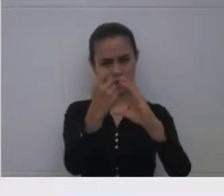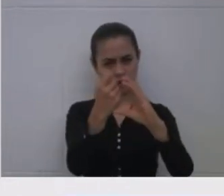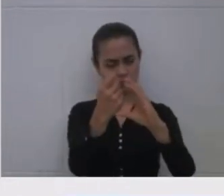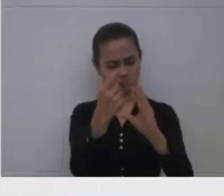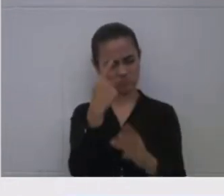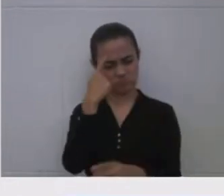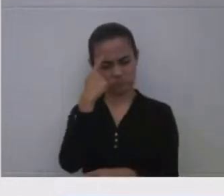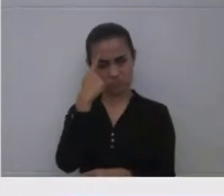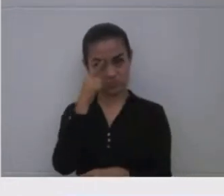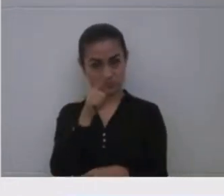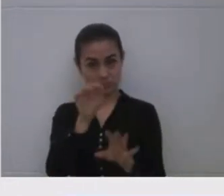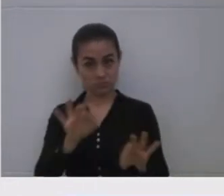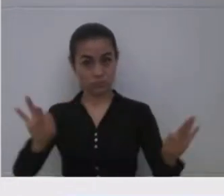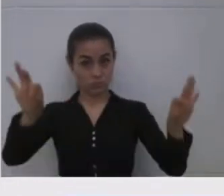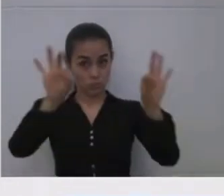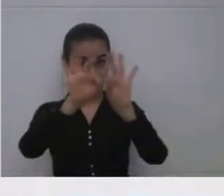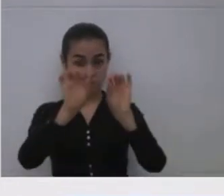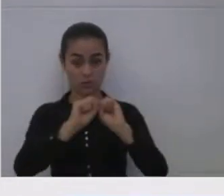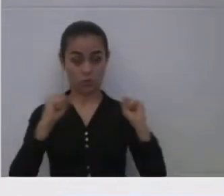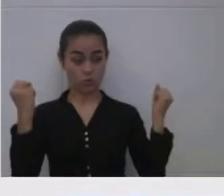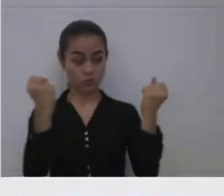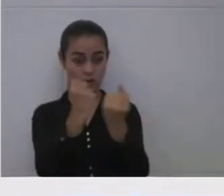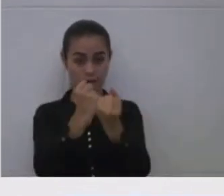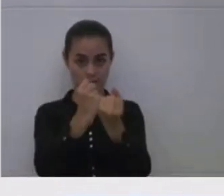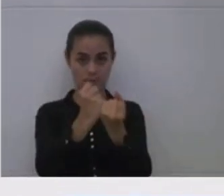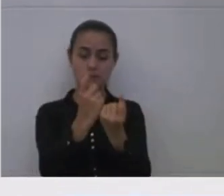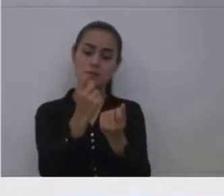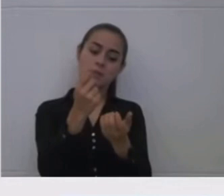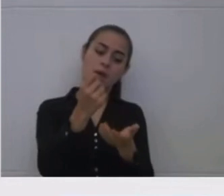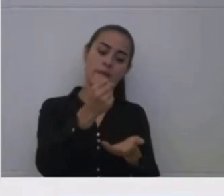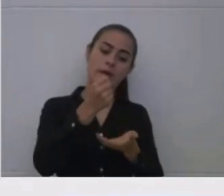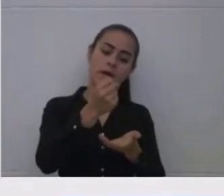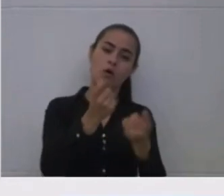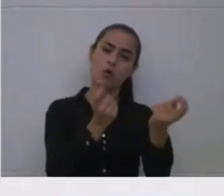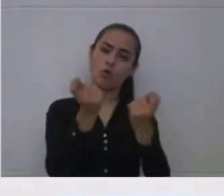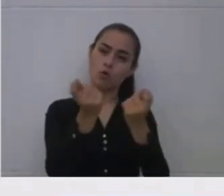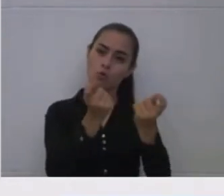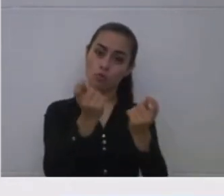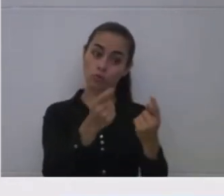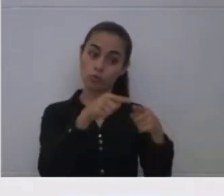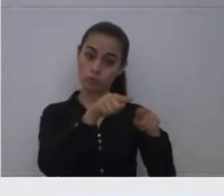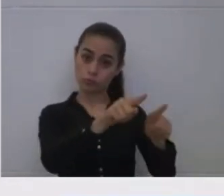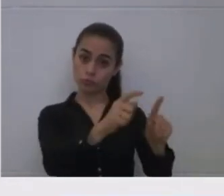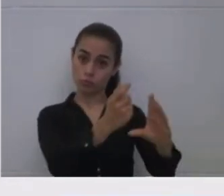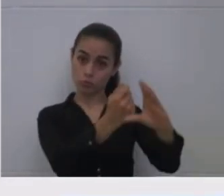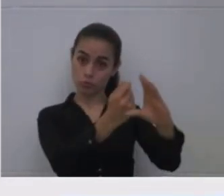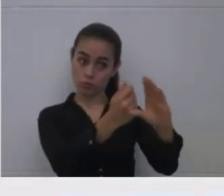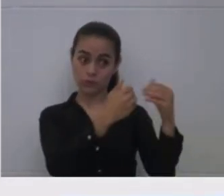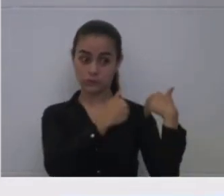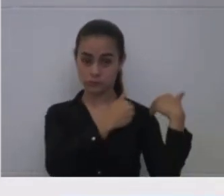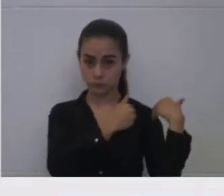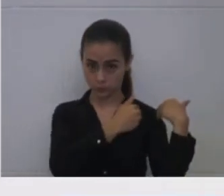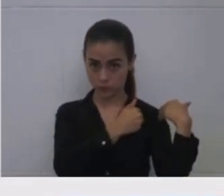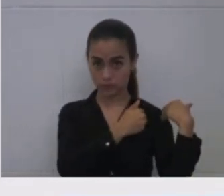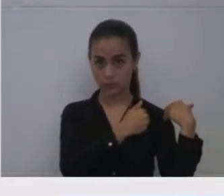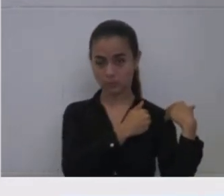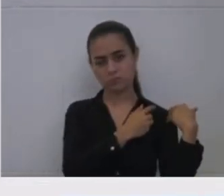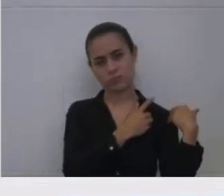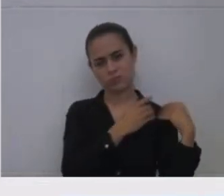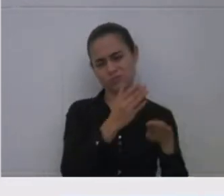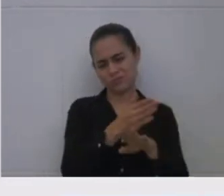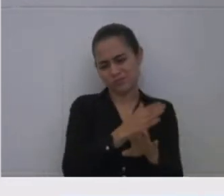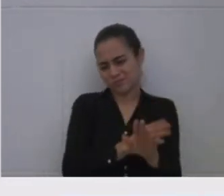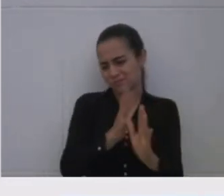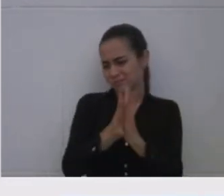la bolsa de empleo de los concejales y de las concejalas. Yo manifestaba que la Contraloría no podía ser un